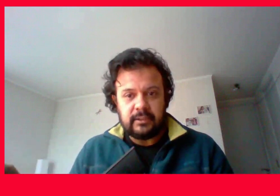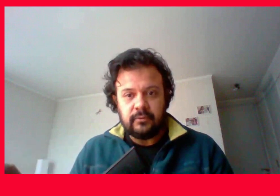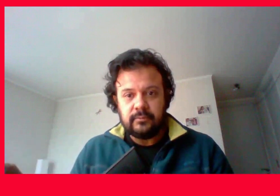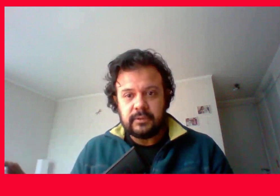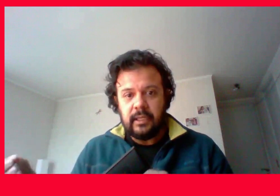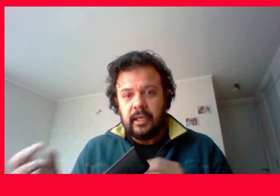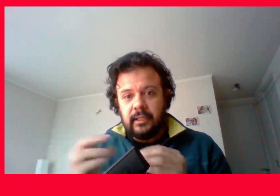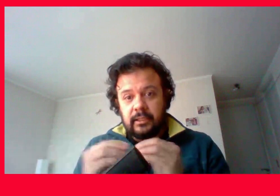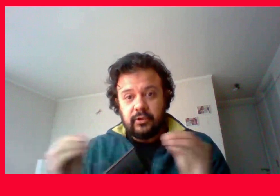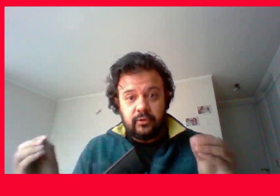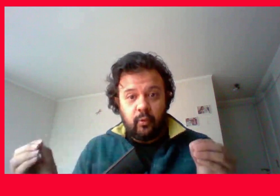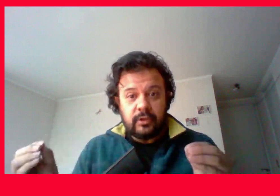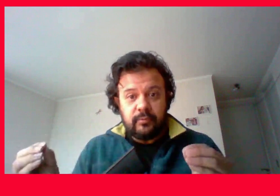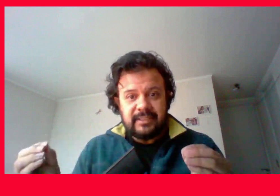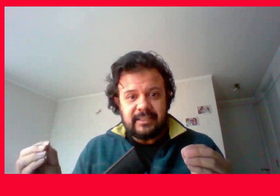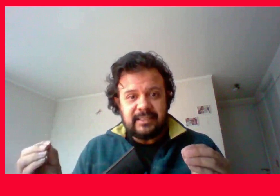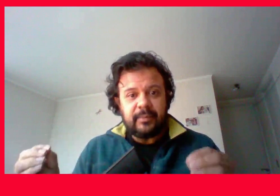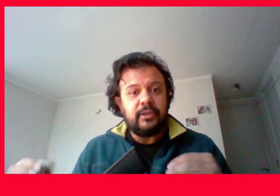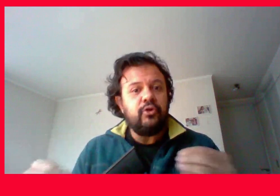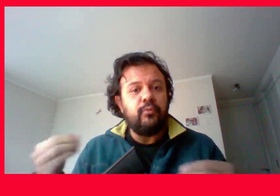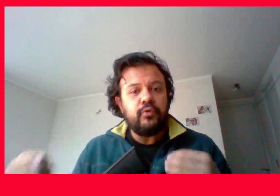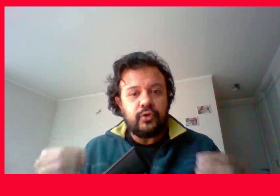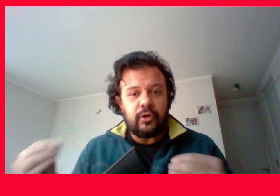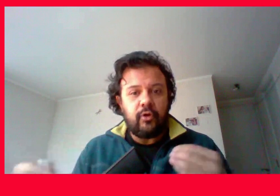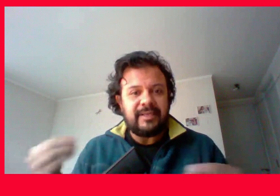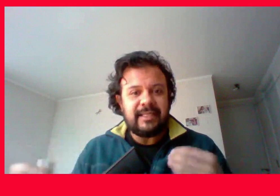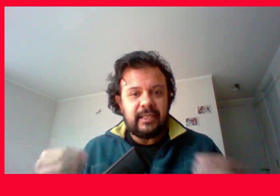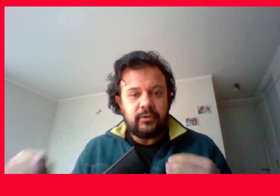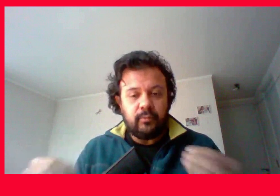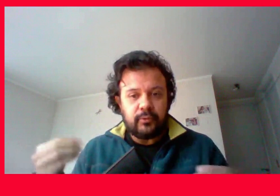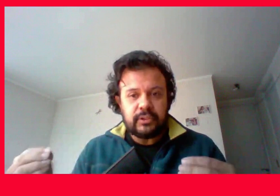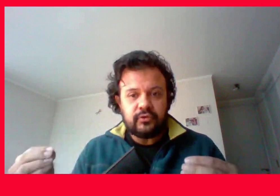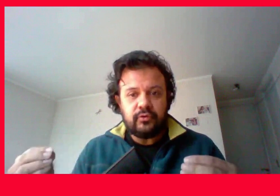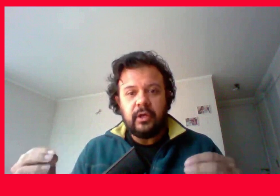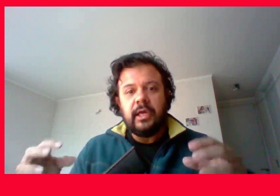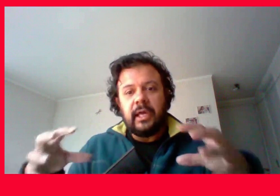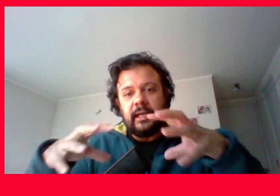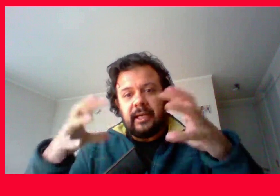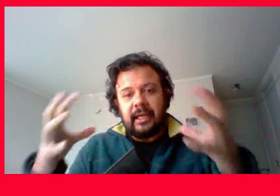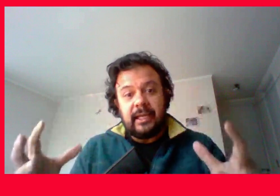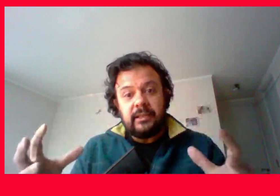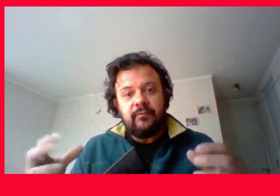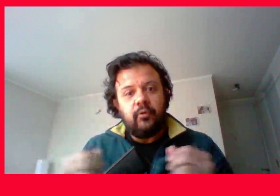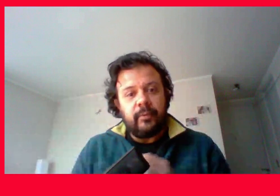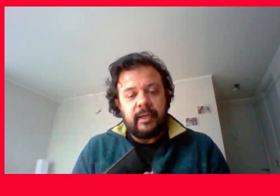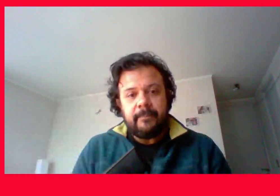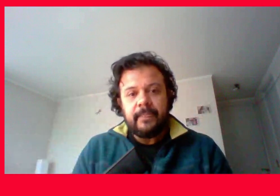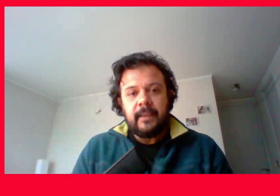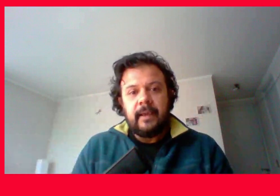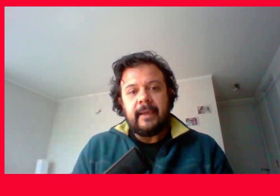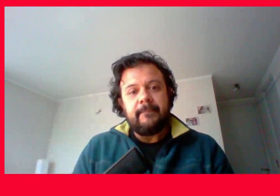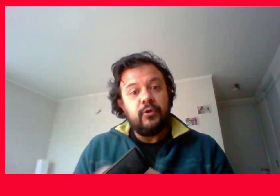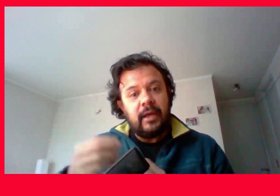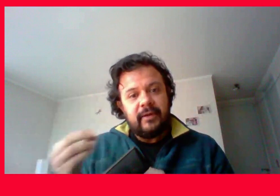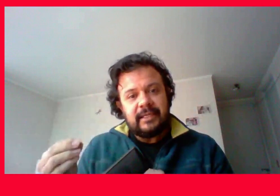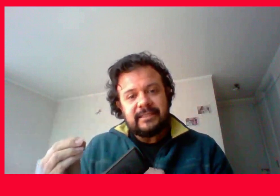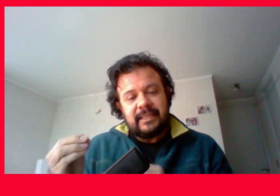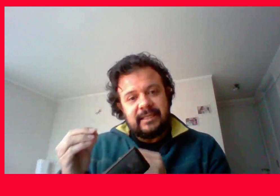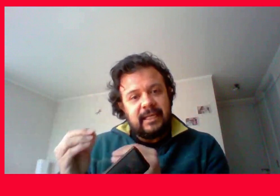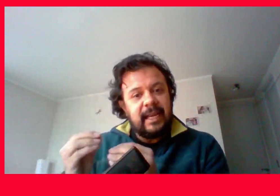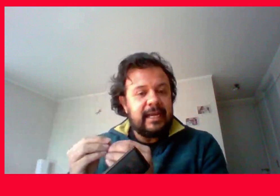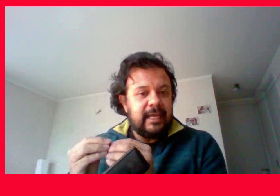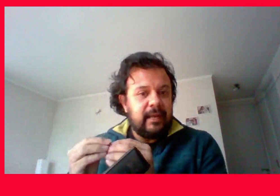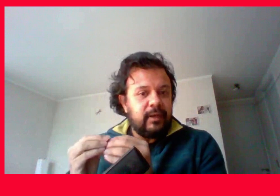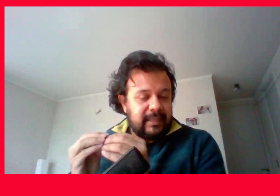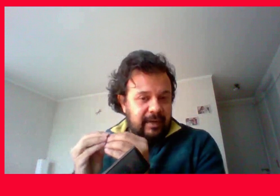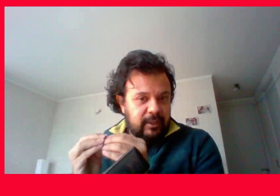95% de éxito, ¿sí? Dentro de estos 4 meses se ha aprendido mucho de cómo hacer esto un proceso en grandes volúmenes. Y una vez que